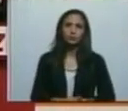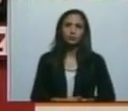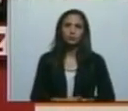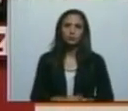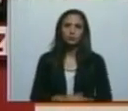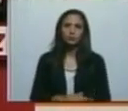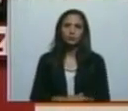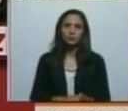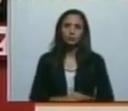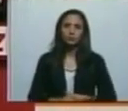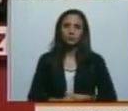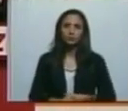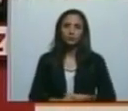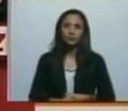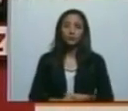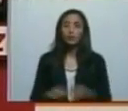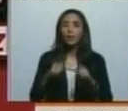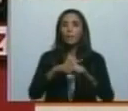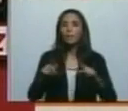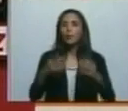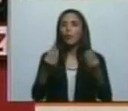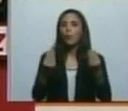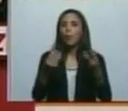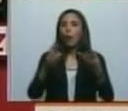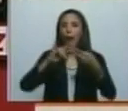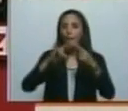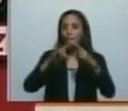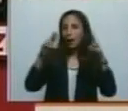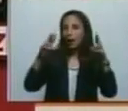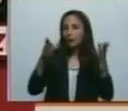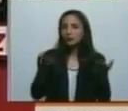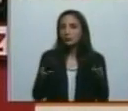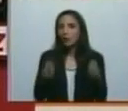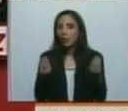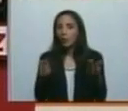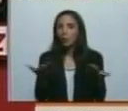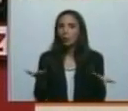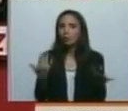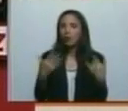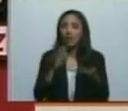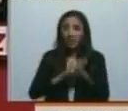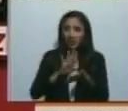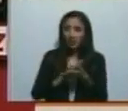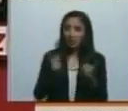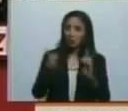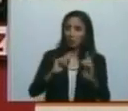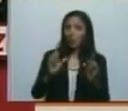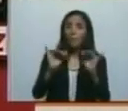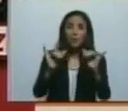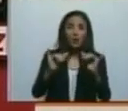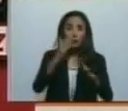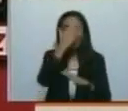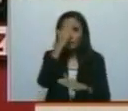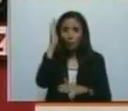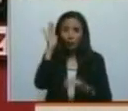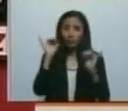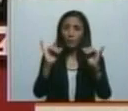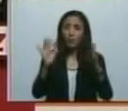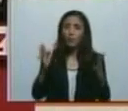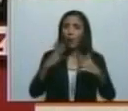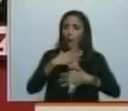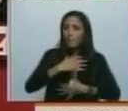Pero no lo hubieran dejado en paz nunca la gente de la derecha. Los mismos hipócritas que tenían todas sus esperanzas puestas